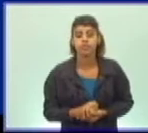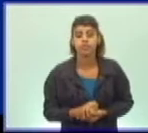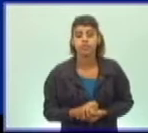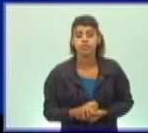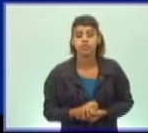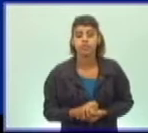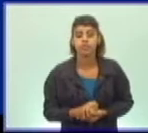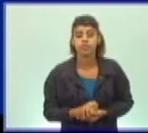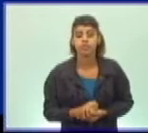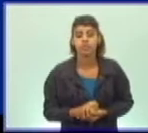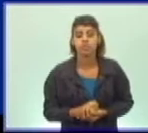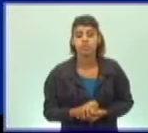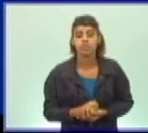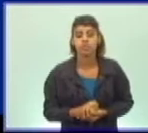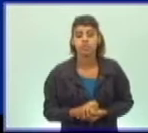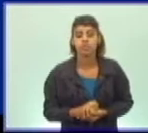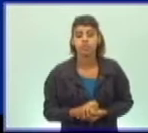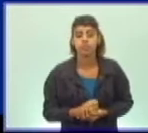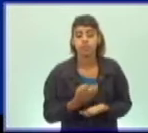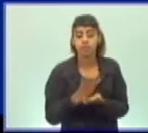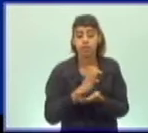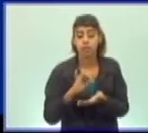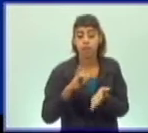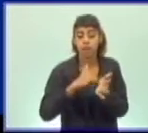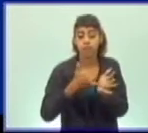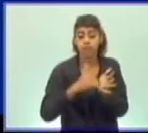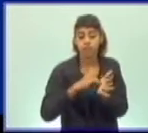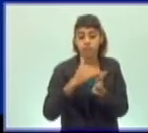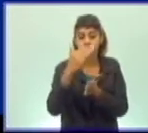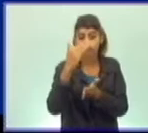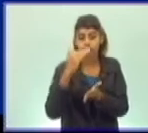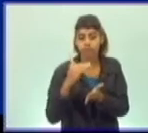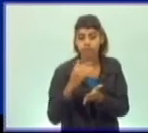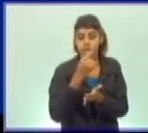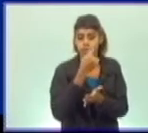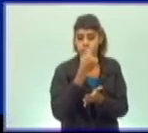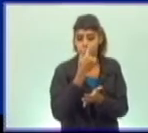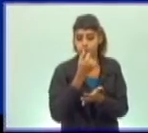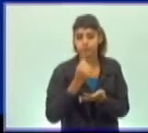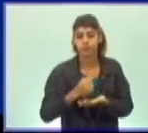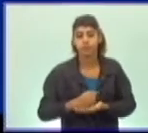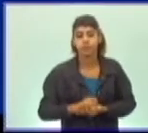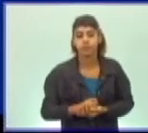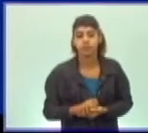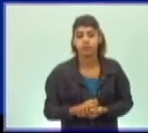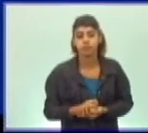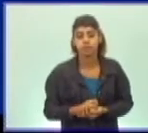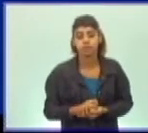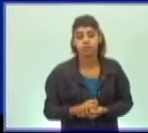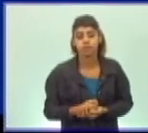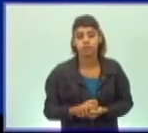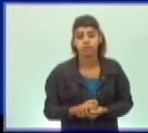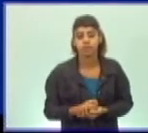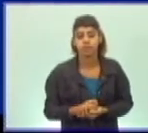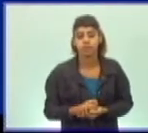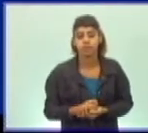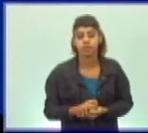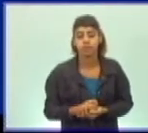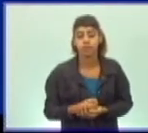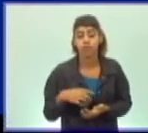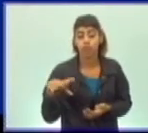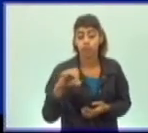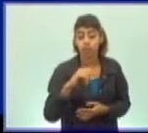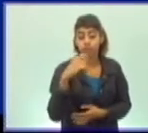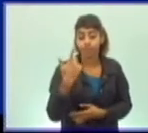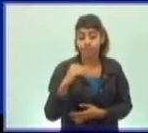Y para las escuelas que están en perfeccionamiento, el ejercicio 3.9 de la página 117. En todos estos ejercicios,